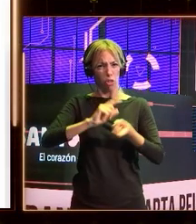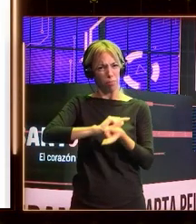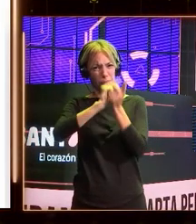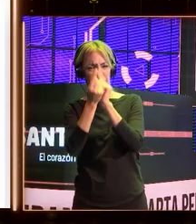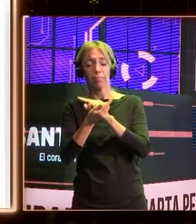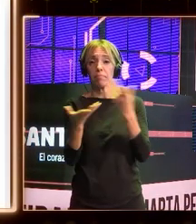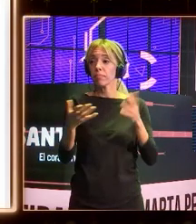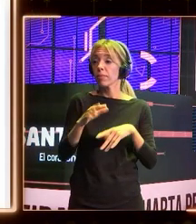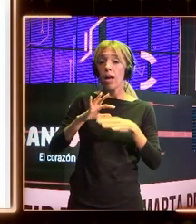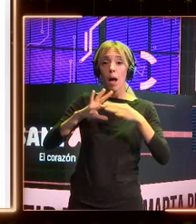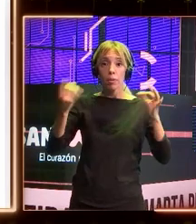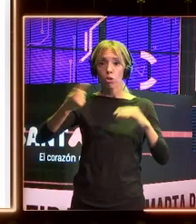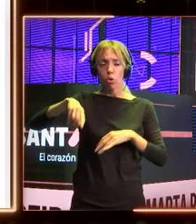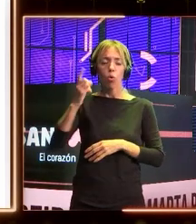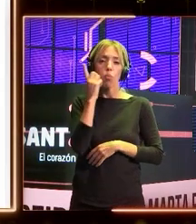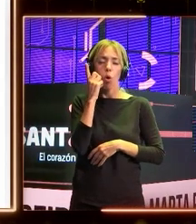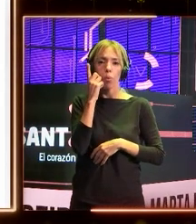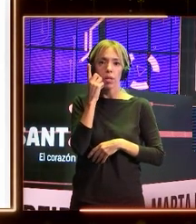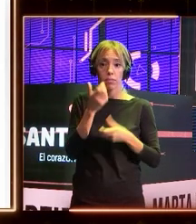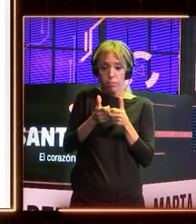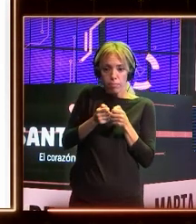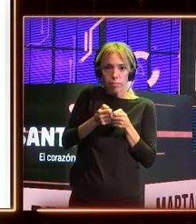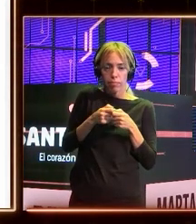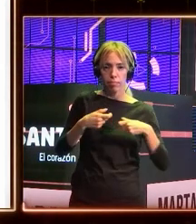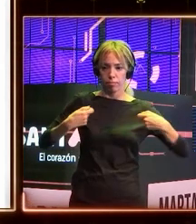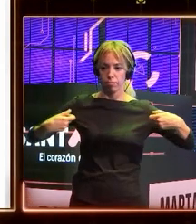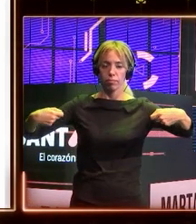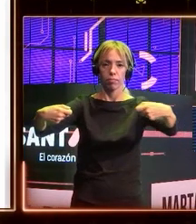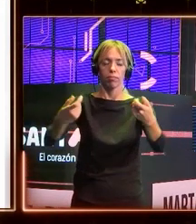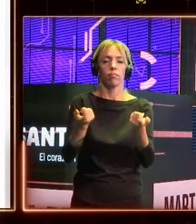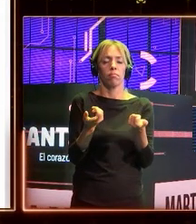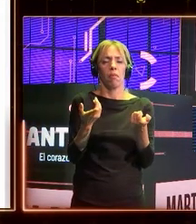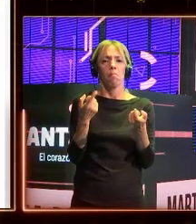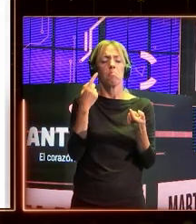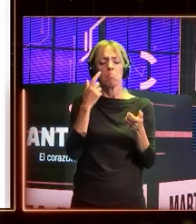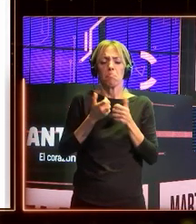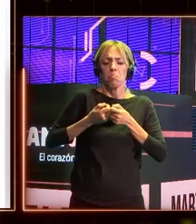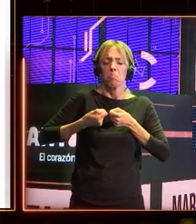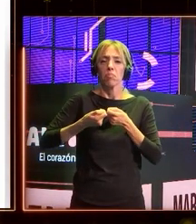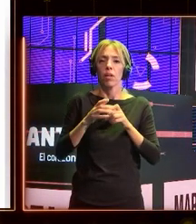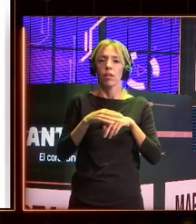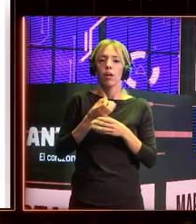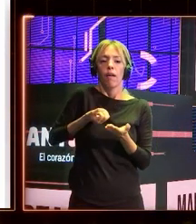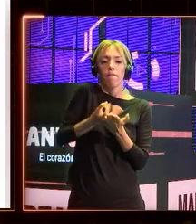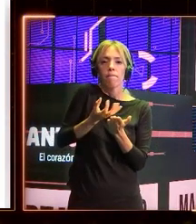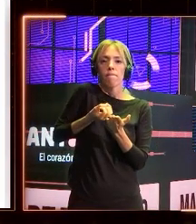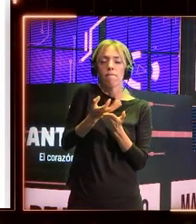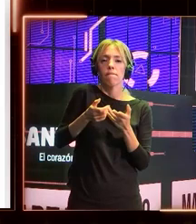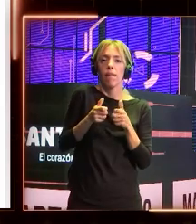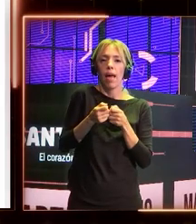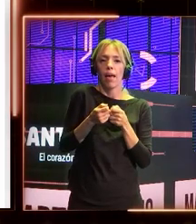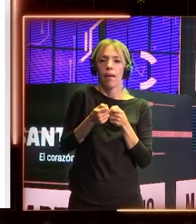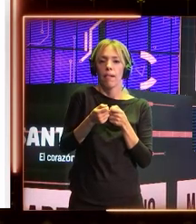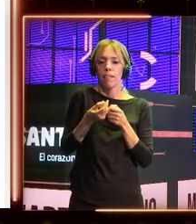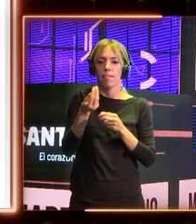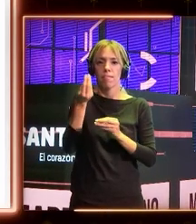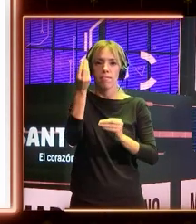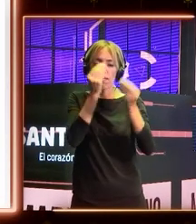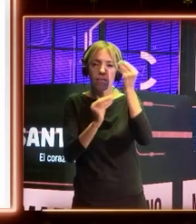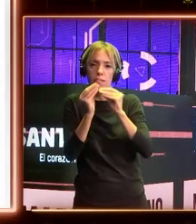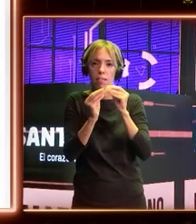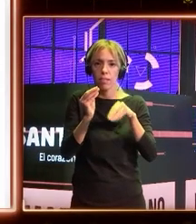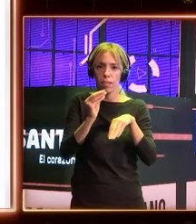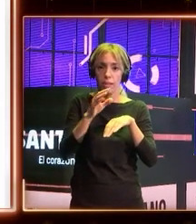tanto él como sus amigos llevaban móviles que usaron con gran optimismo y generosidad, documentando todas sus peripecias